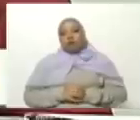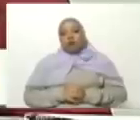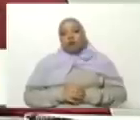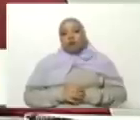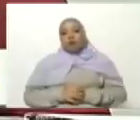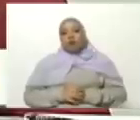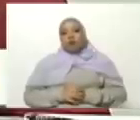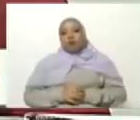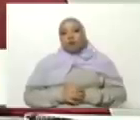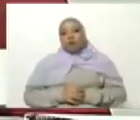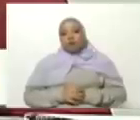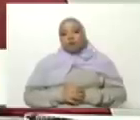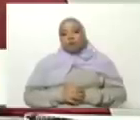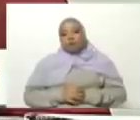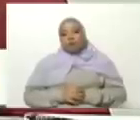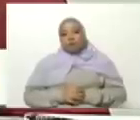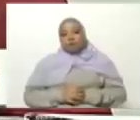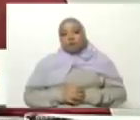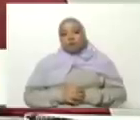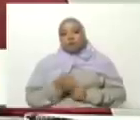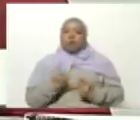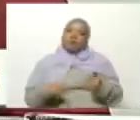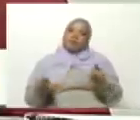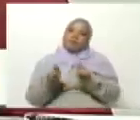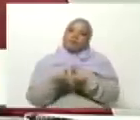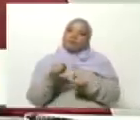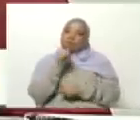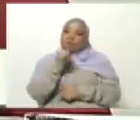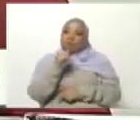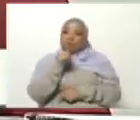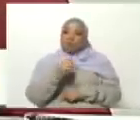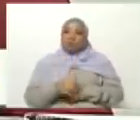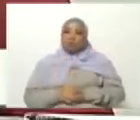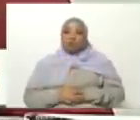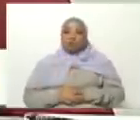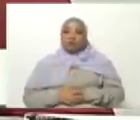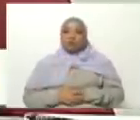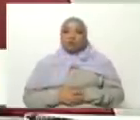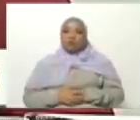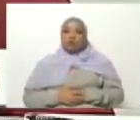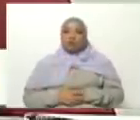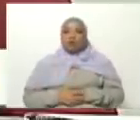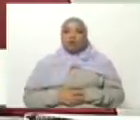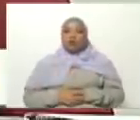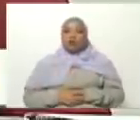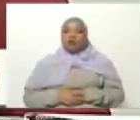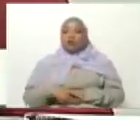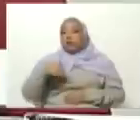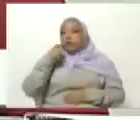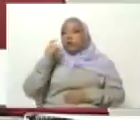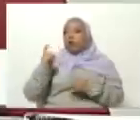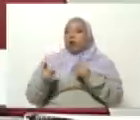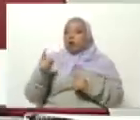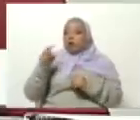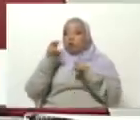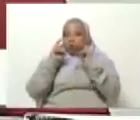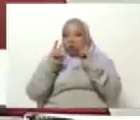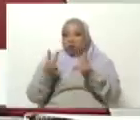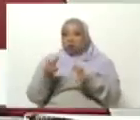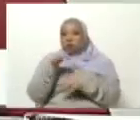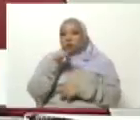Son unos pillos. De cuando, ellos son los que no quieren que ese dinero regrese a Venezuela, ni que el pueblo de Venezuela por alguna vía pueda